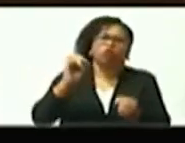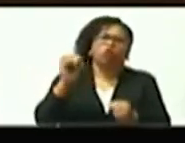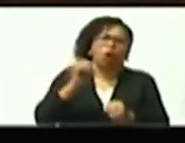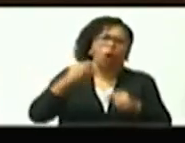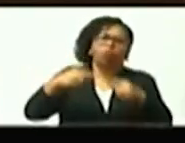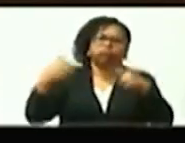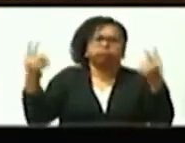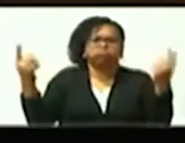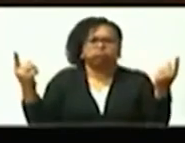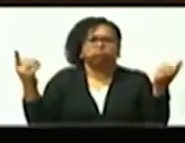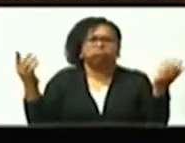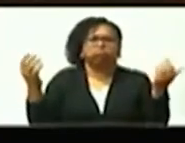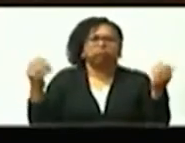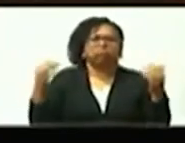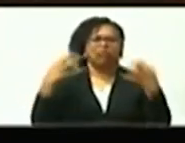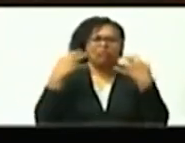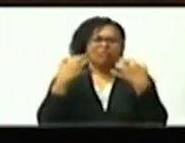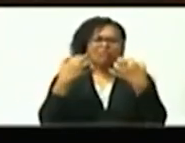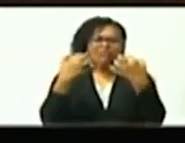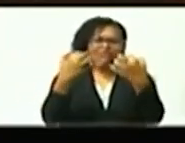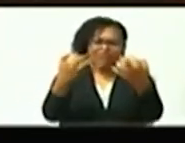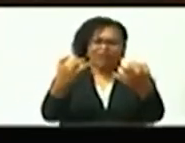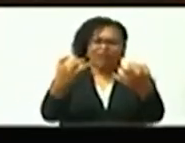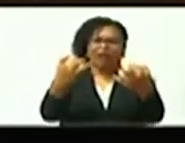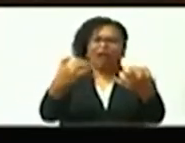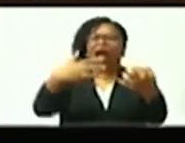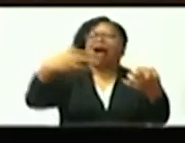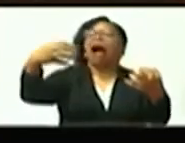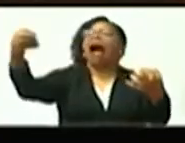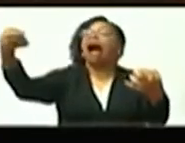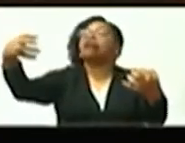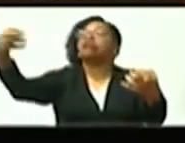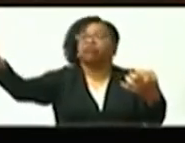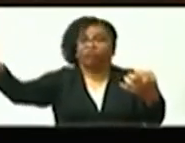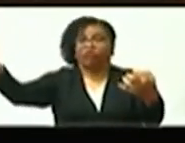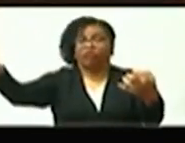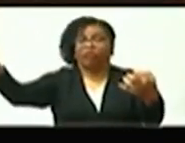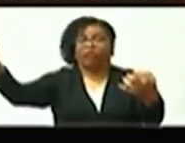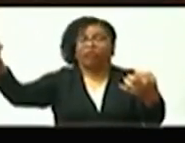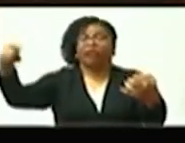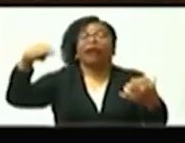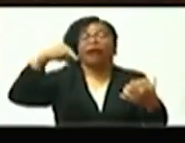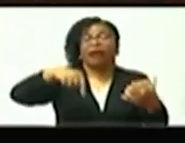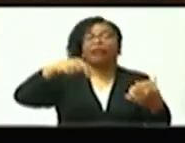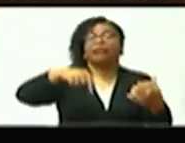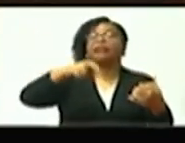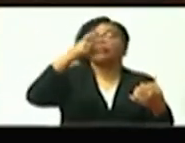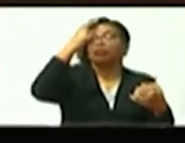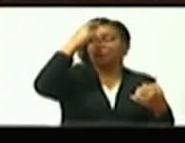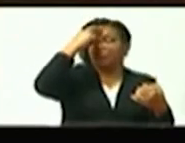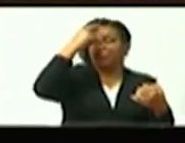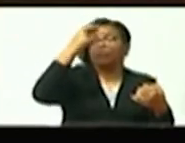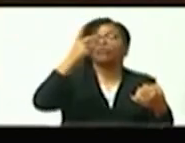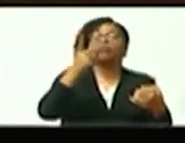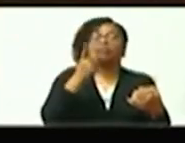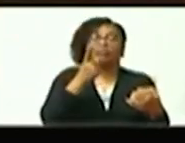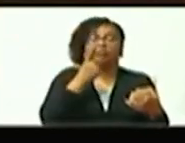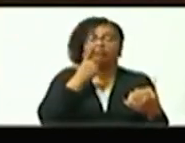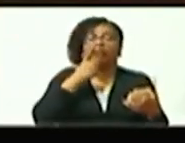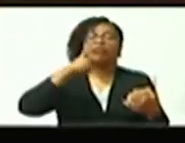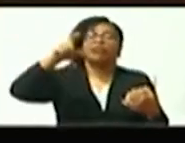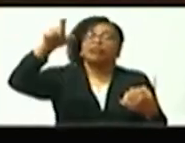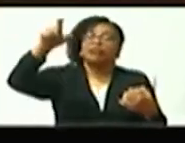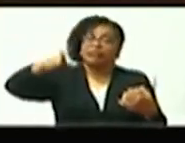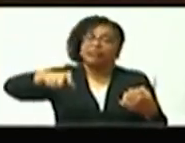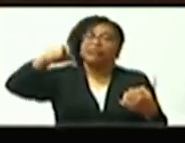esa tribuna yo creo que hace falta que en la República Dominicana las